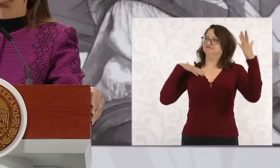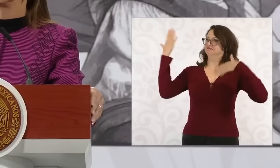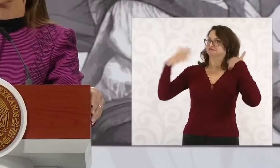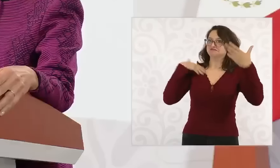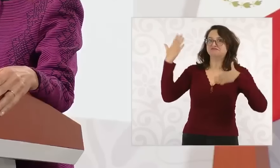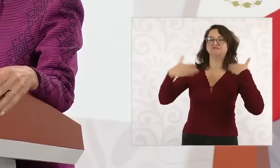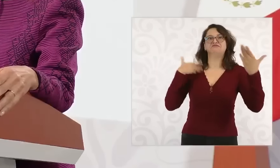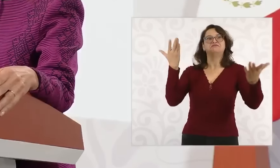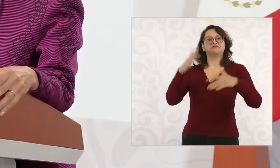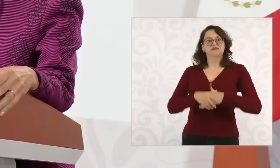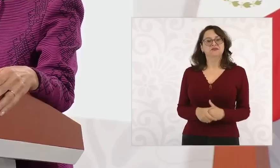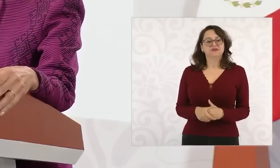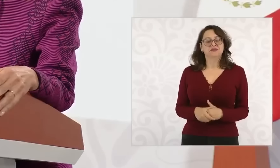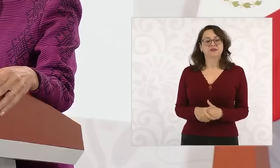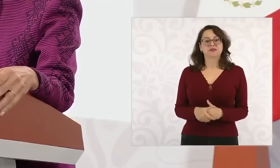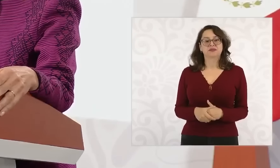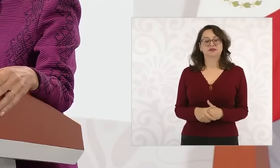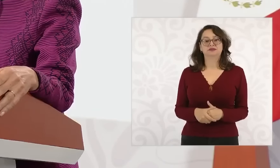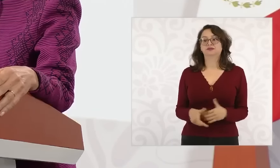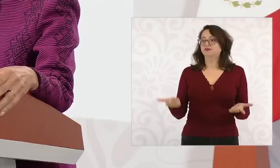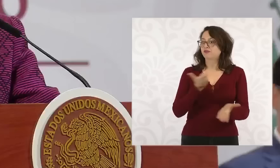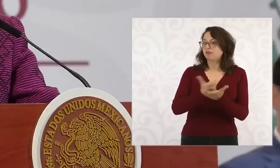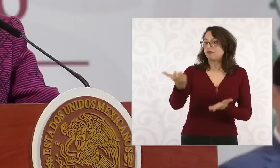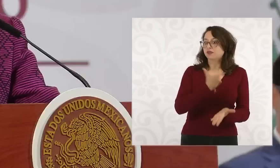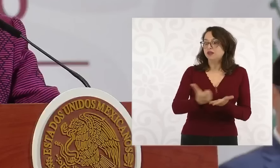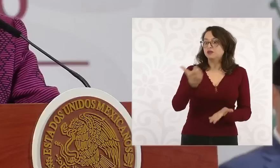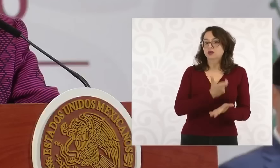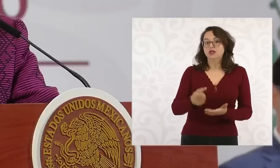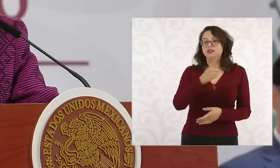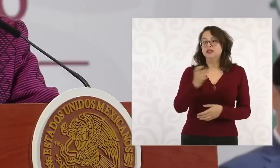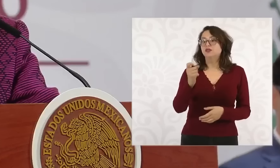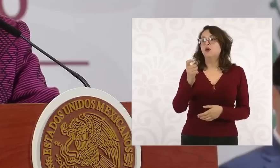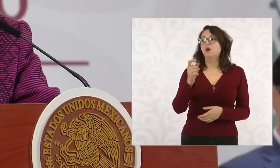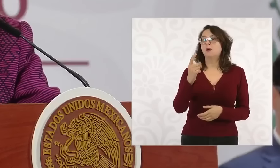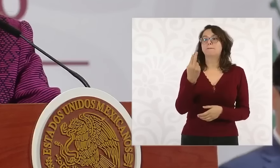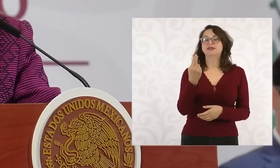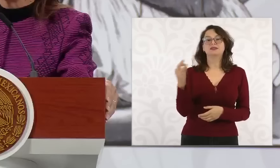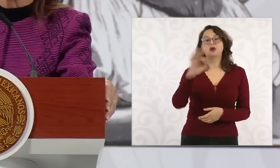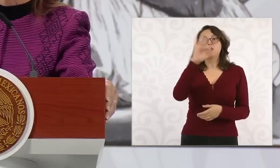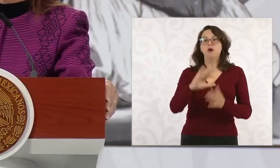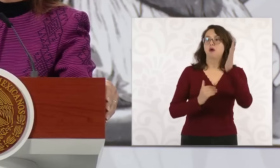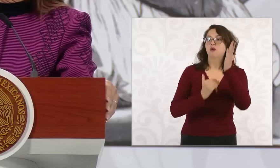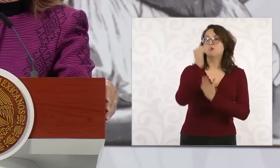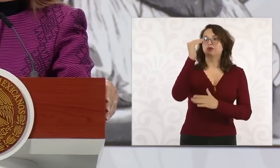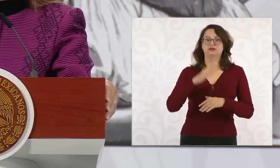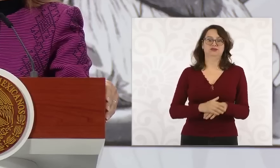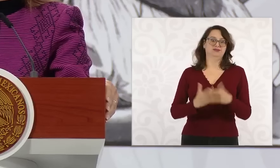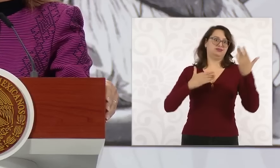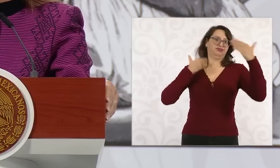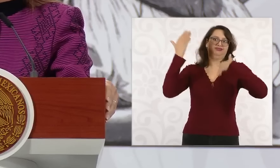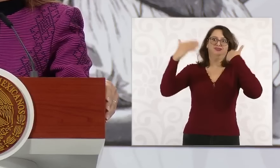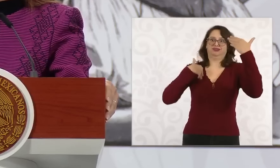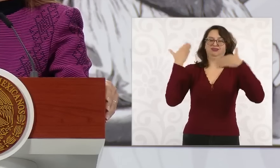celebración. Todo el aumento salarial de 125% del salario mínimo, pues es algo que